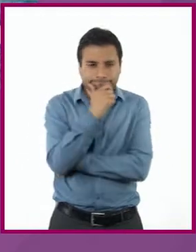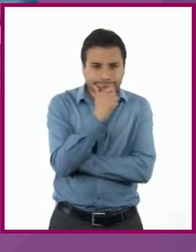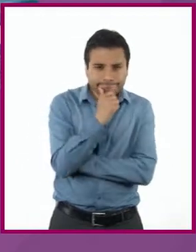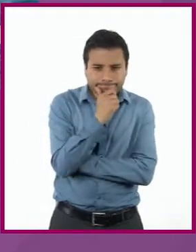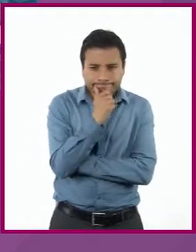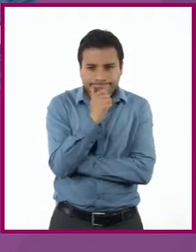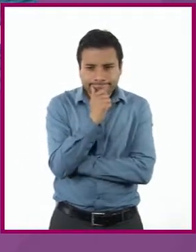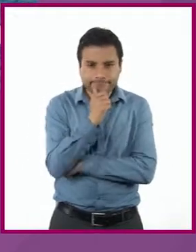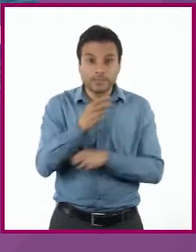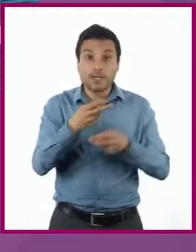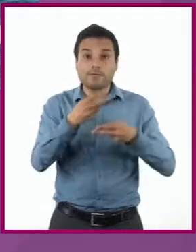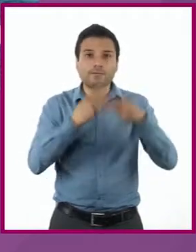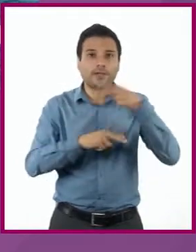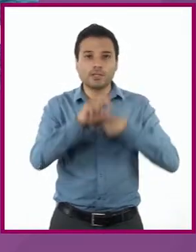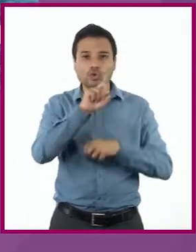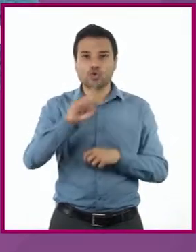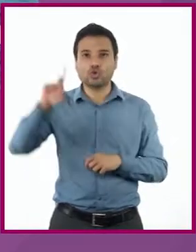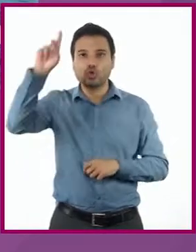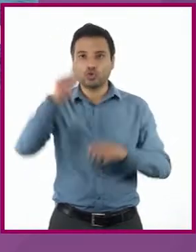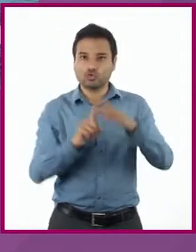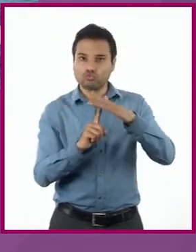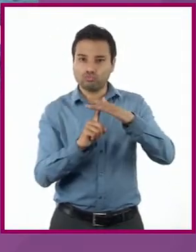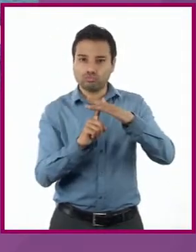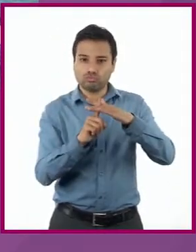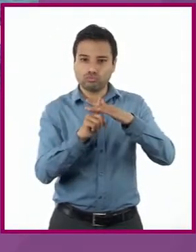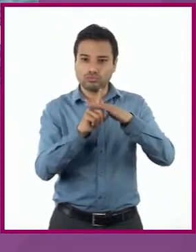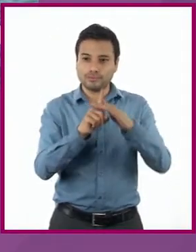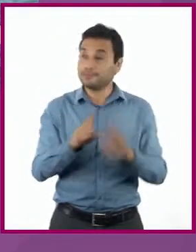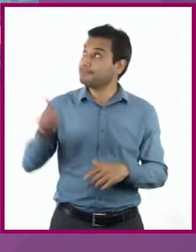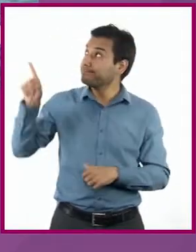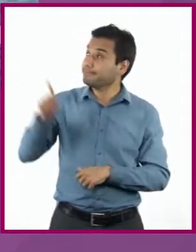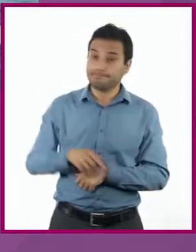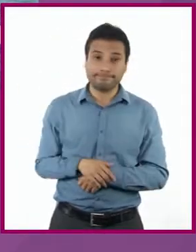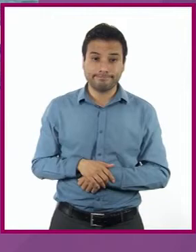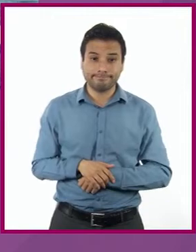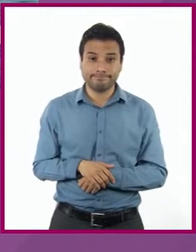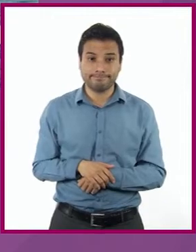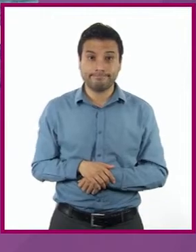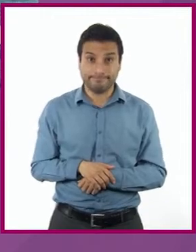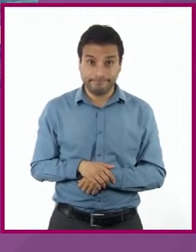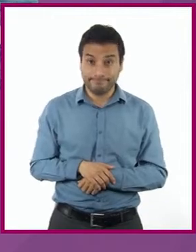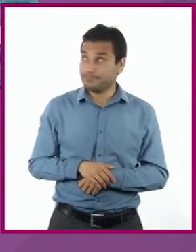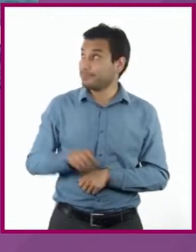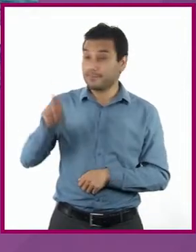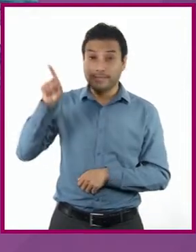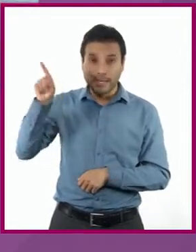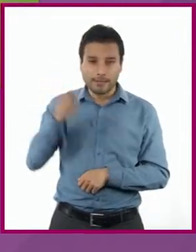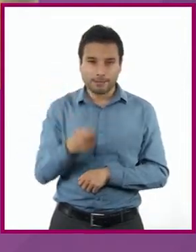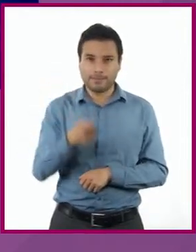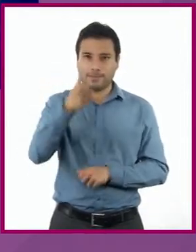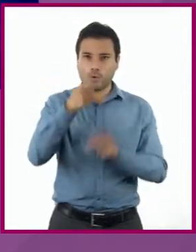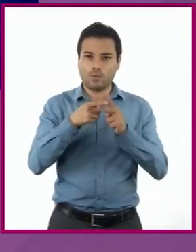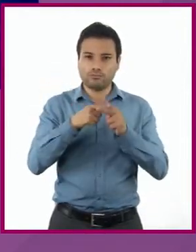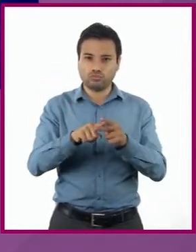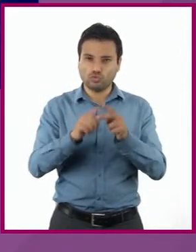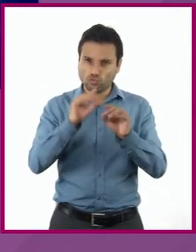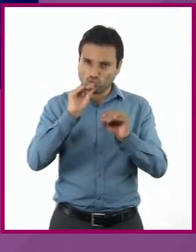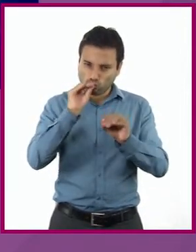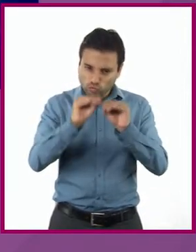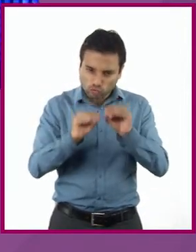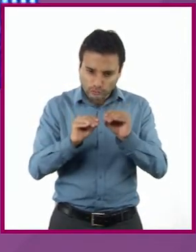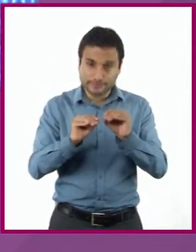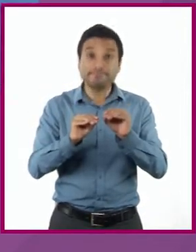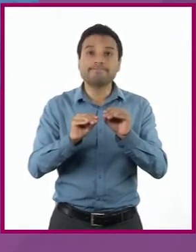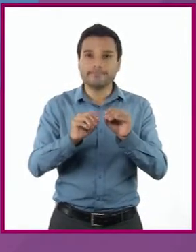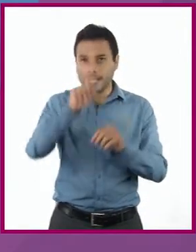surgió su dios principal, Ra-Atum, quien hizo emerger la primera materia sólida que representó a